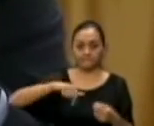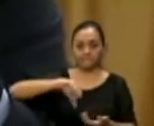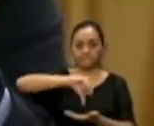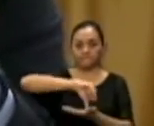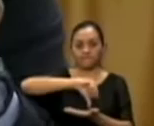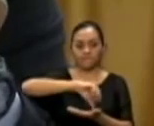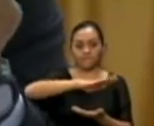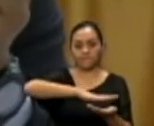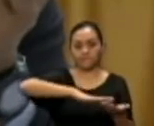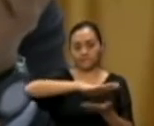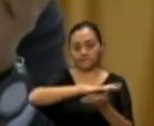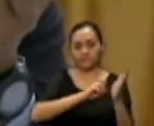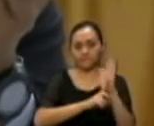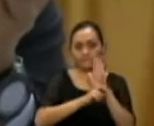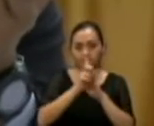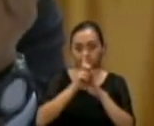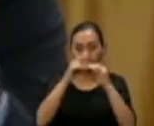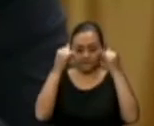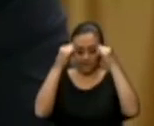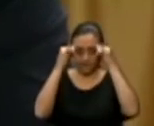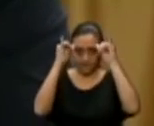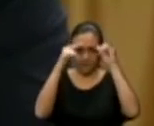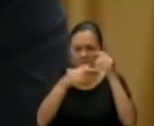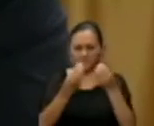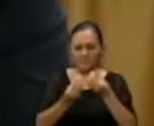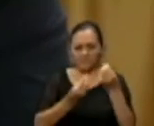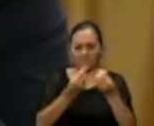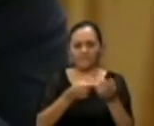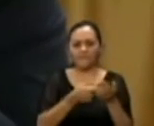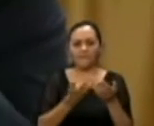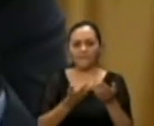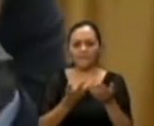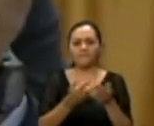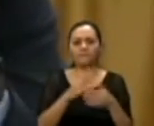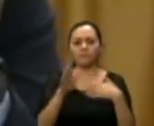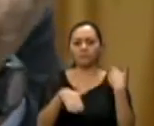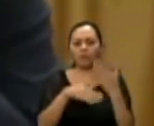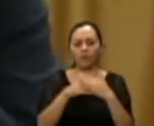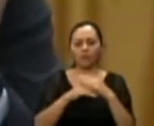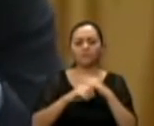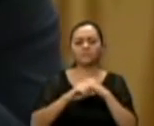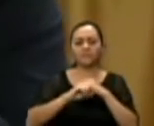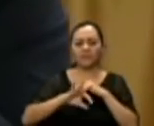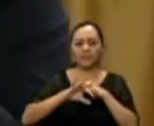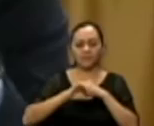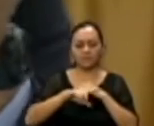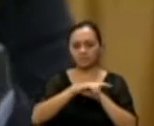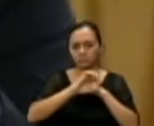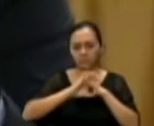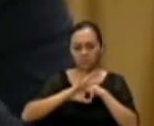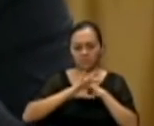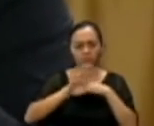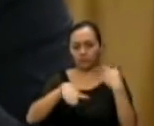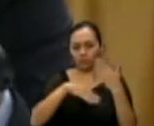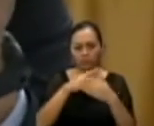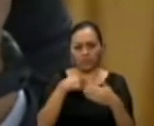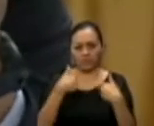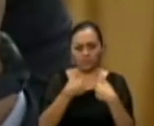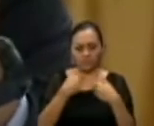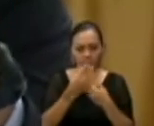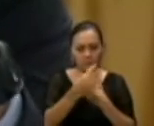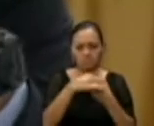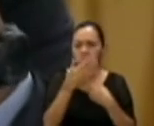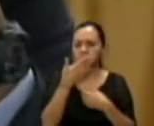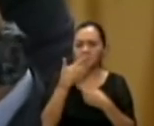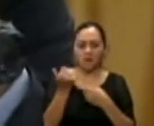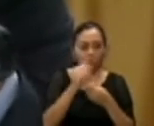desarrollo en ario si ustedes quieren que sea cela se recoge el semen de los sementales importados pero lo mejor de lo mejor o